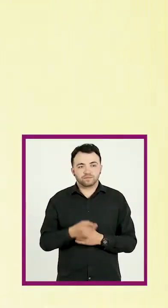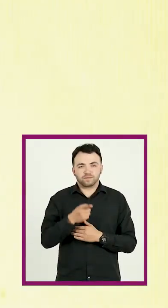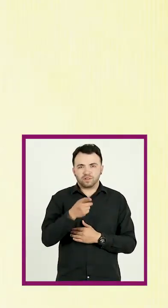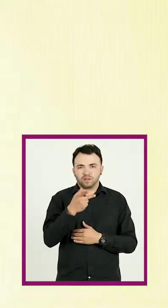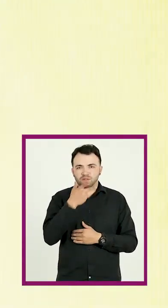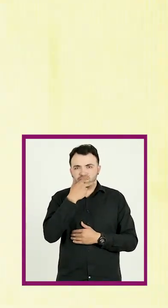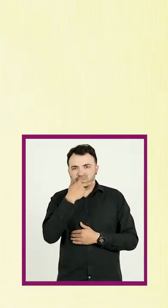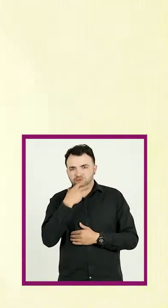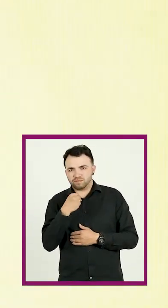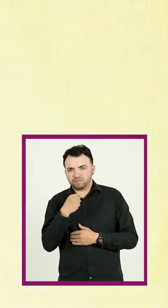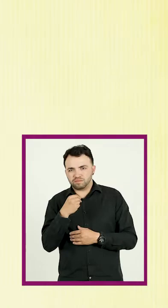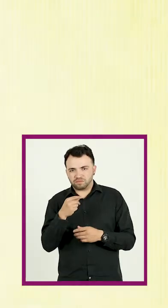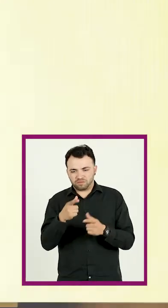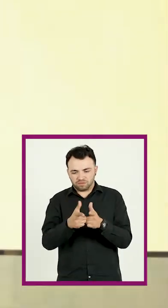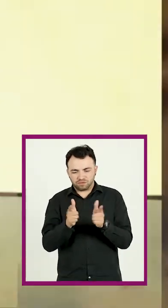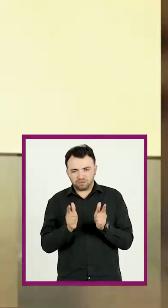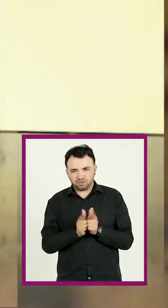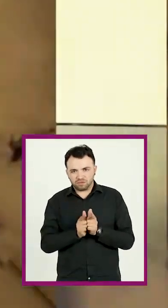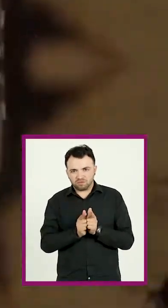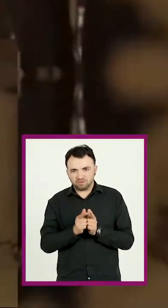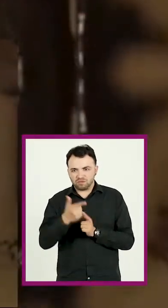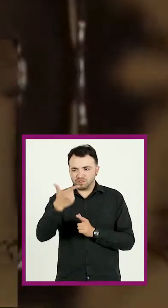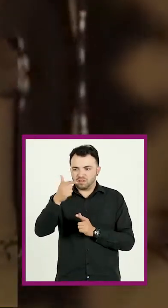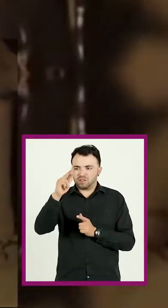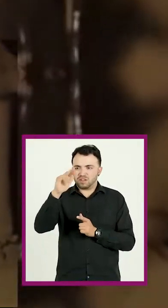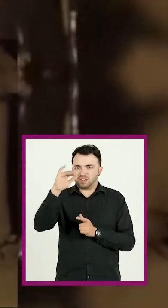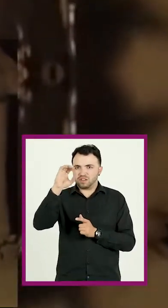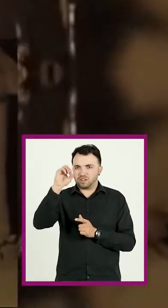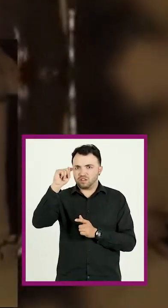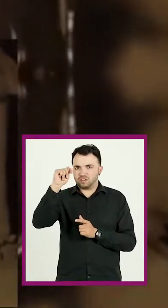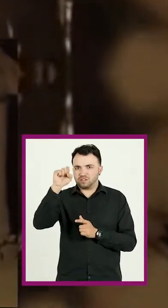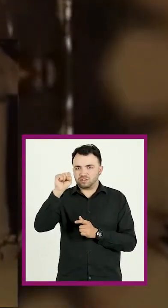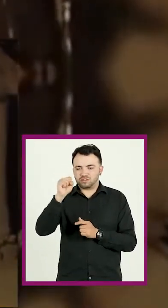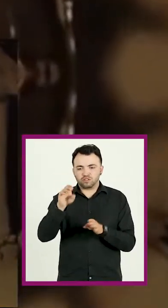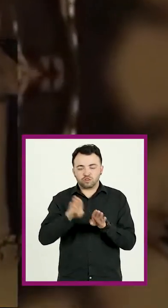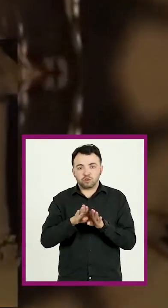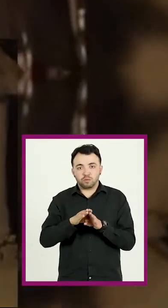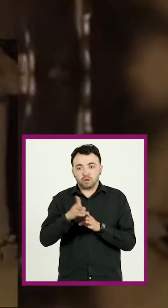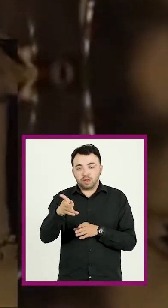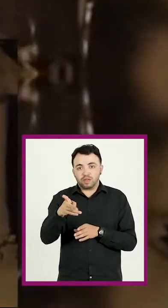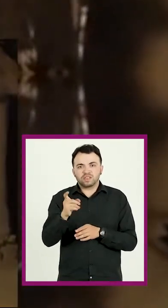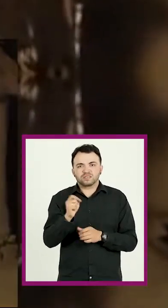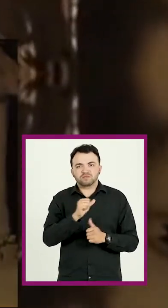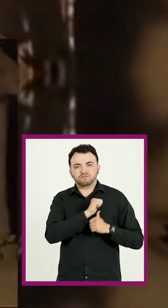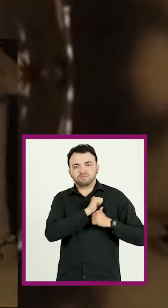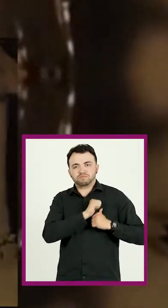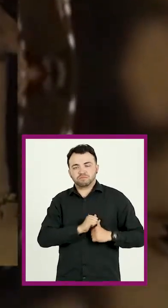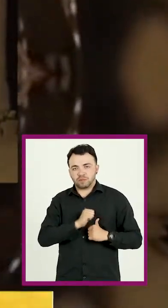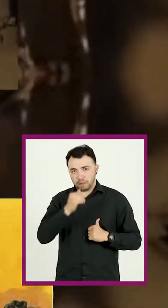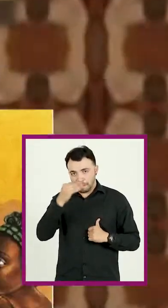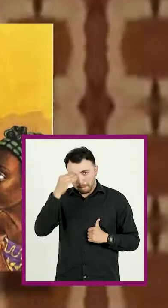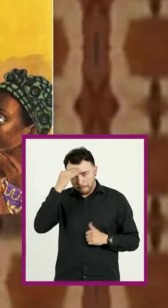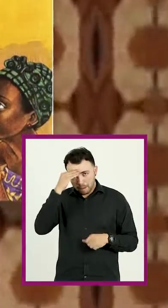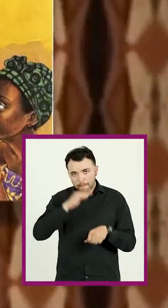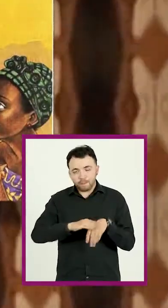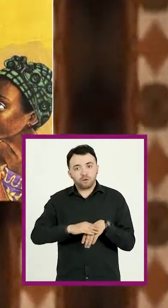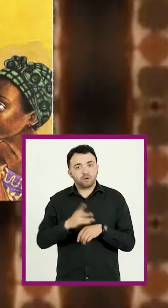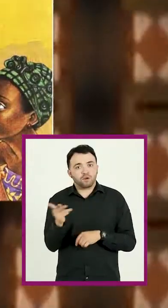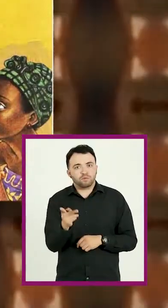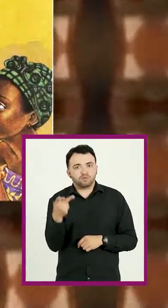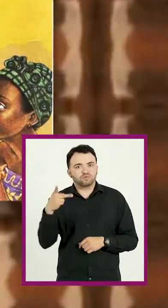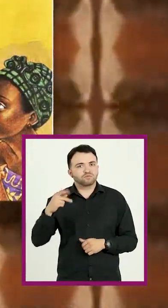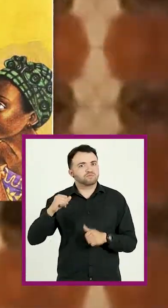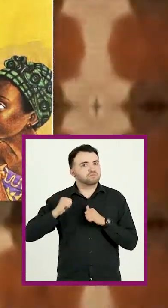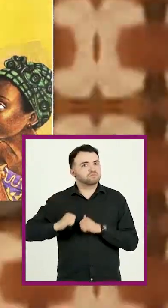Los griots son una suerte de bardos africanos, quienes están encargados de preservar la memoria oral de sus pueblos. Esta